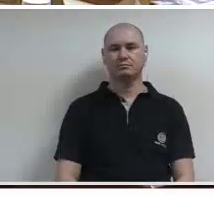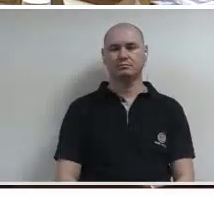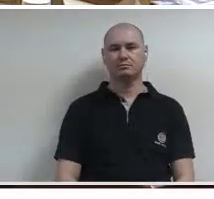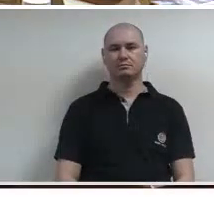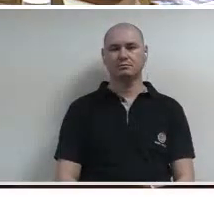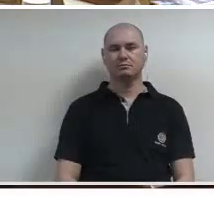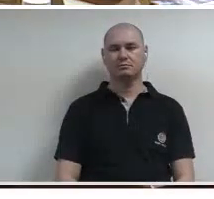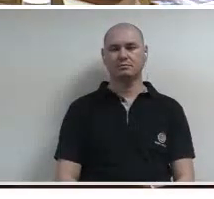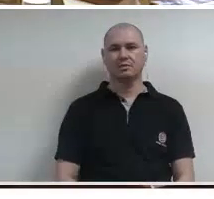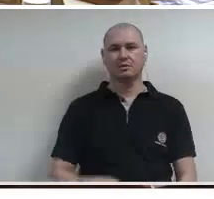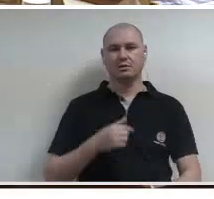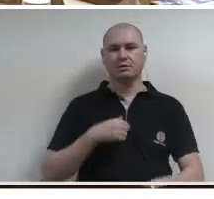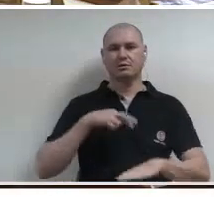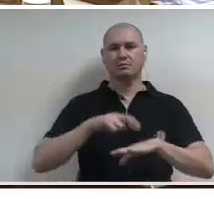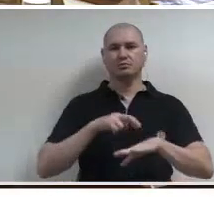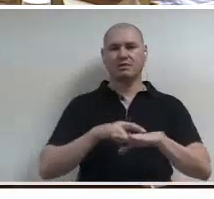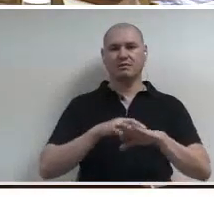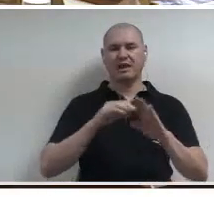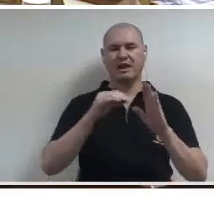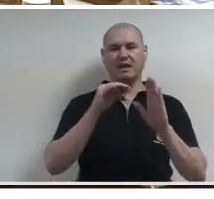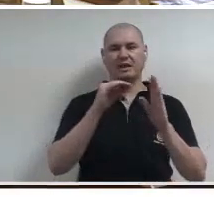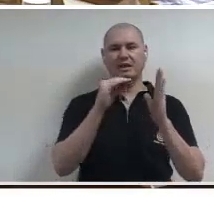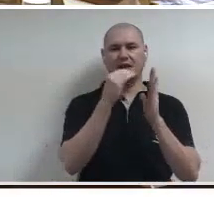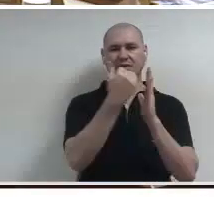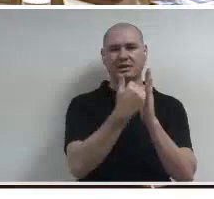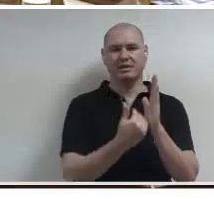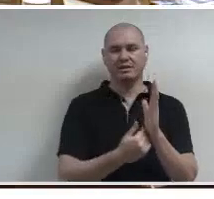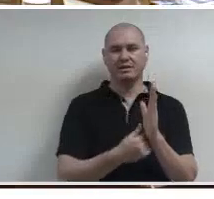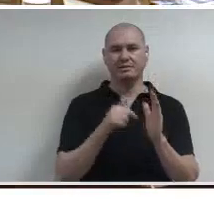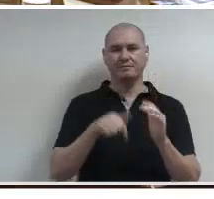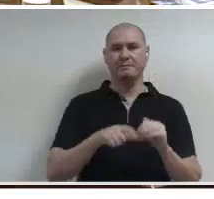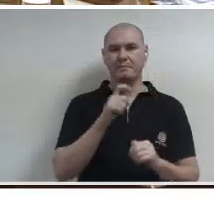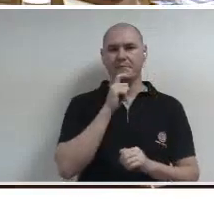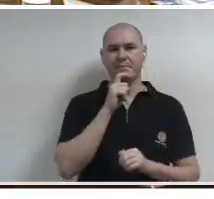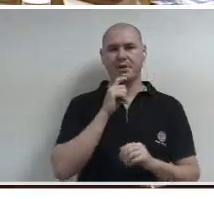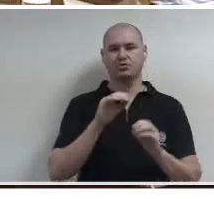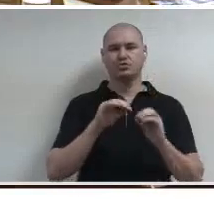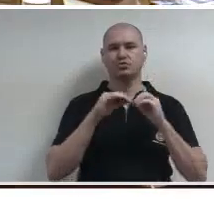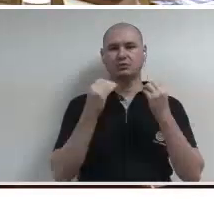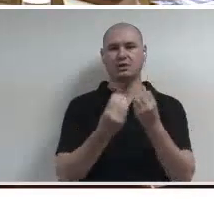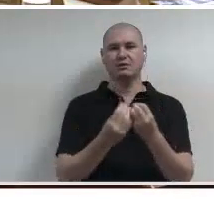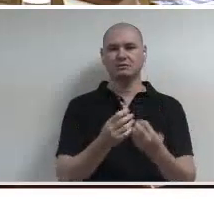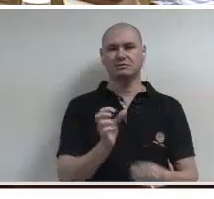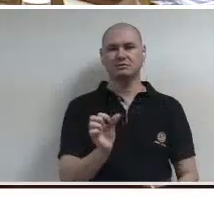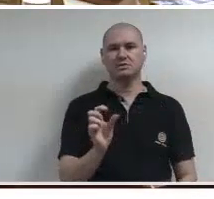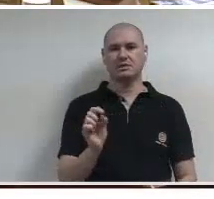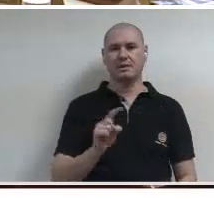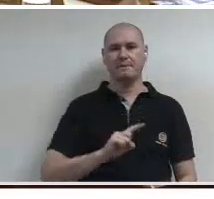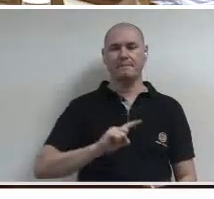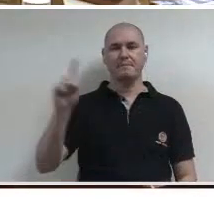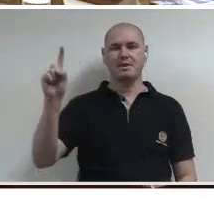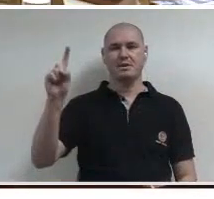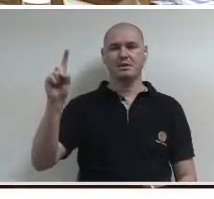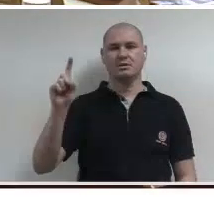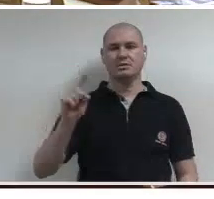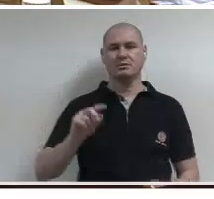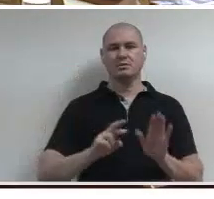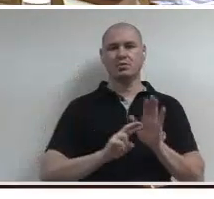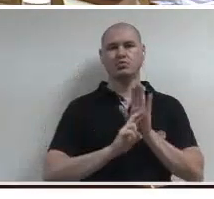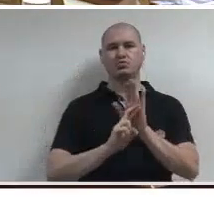Pepe. Oye, Moni, va a Pepe será Mondebe, ministro. Ministro responsable de estadística es Guajara Moshe,